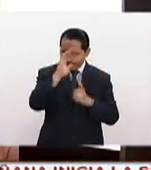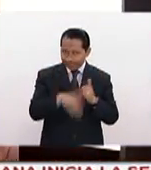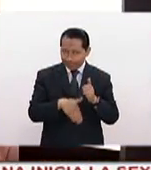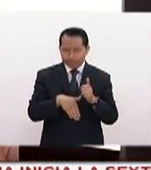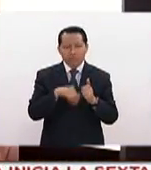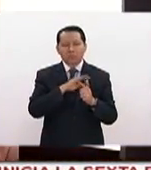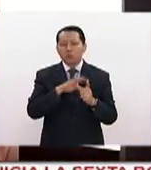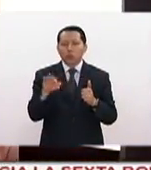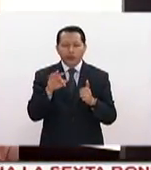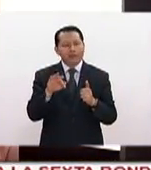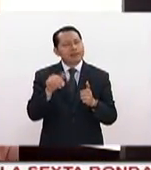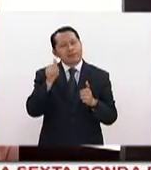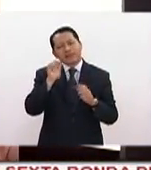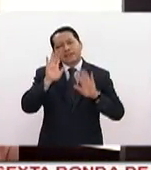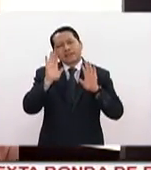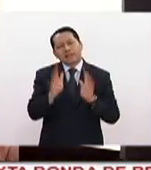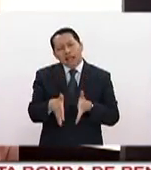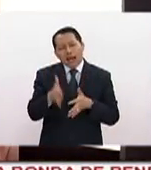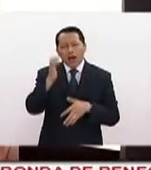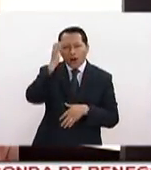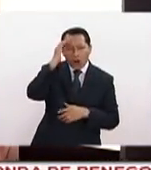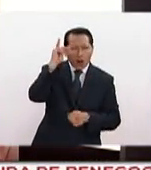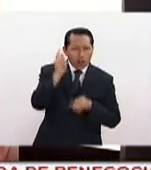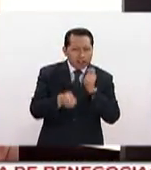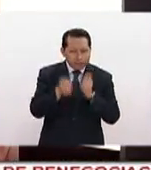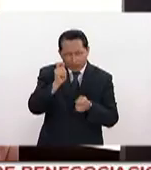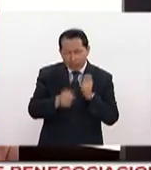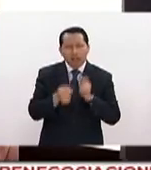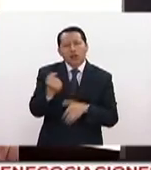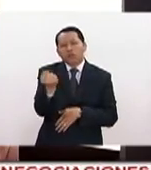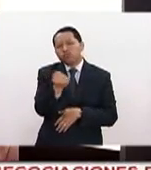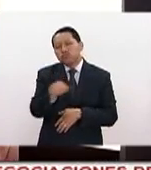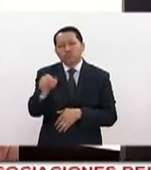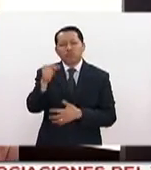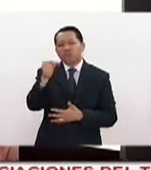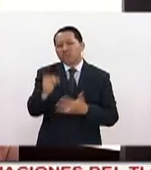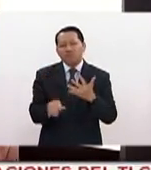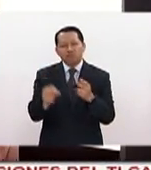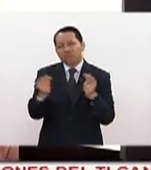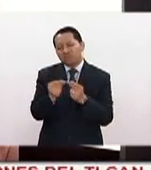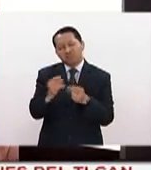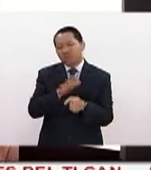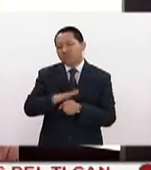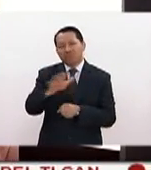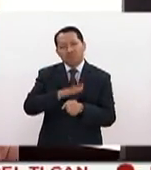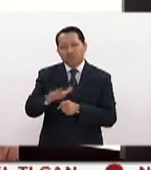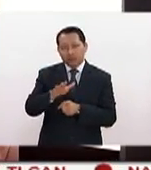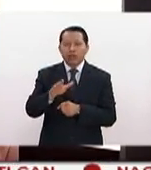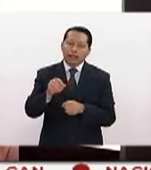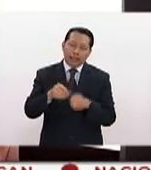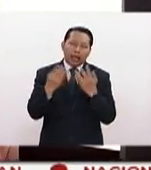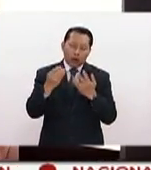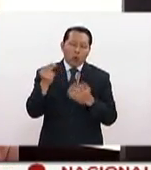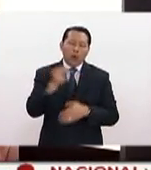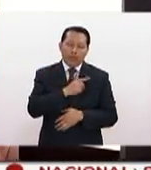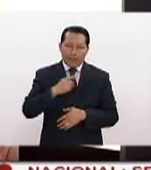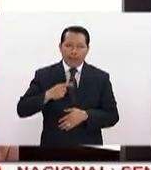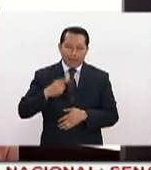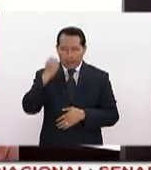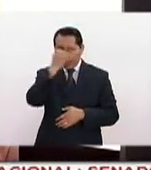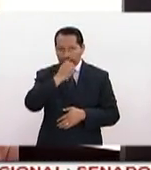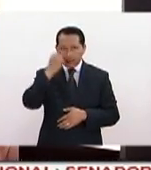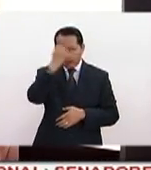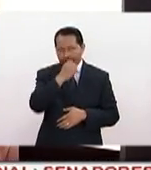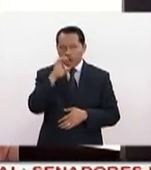tienen todos esos conocimientos, habilidades y actitudes que se requieren. Por supuesto, tienen que presentar el examen de ingreso